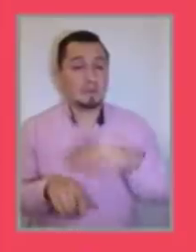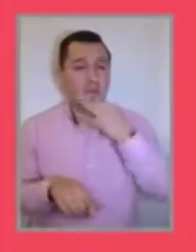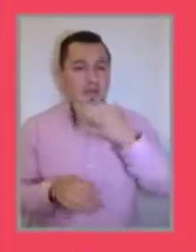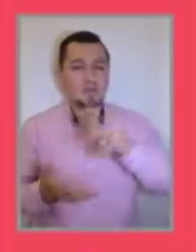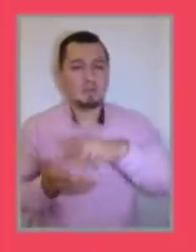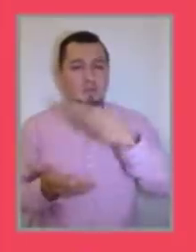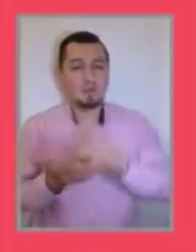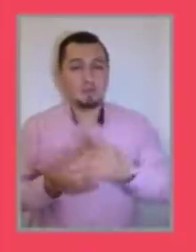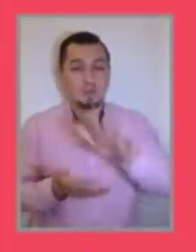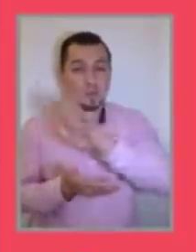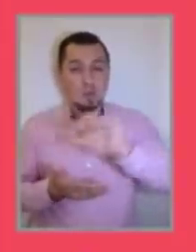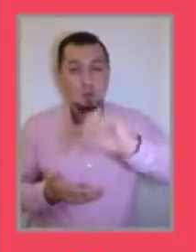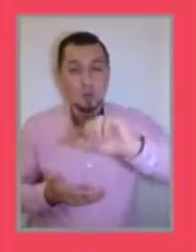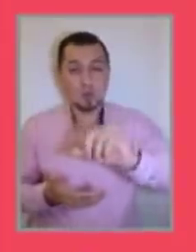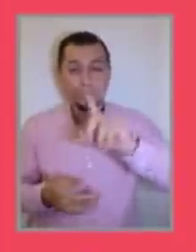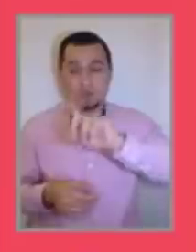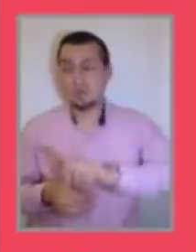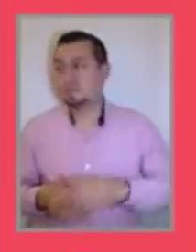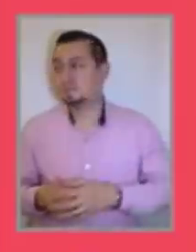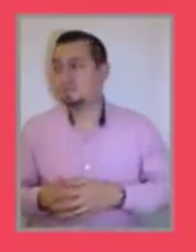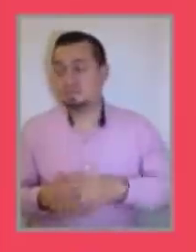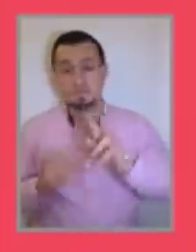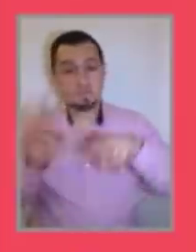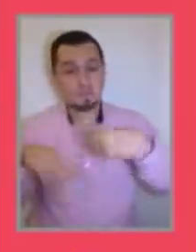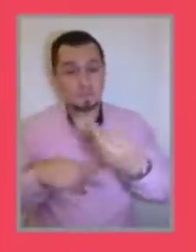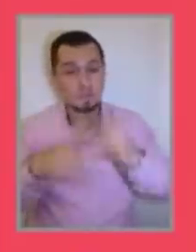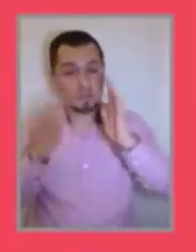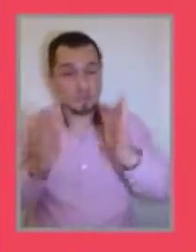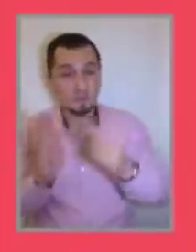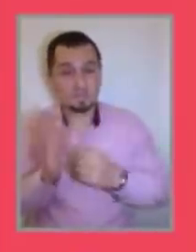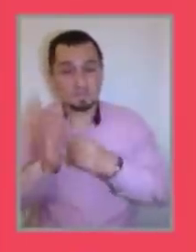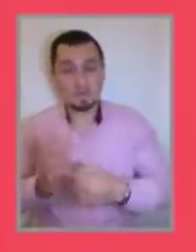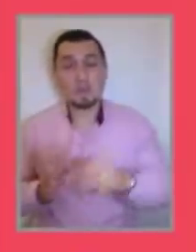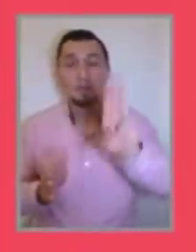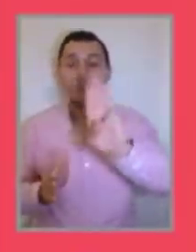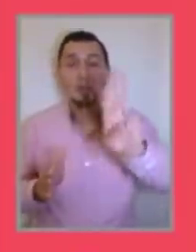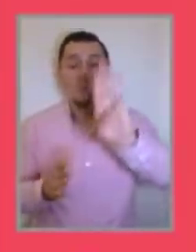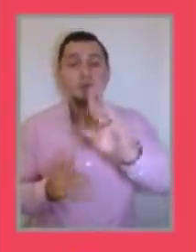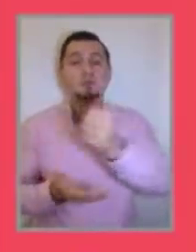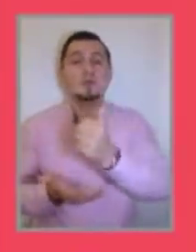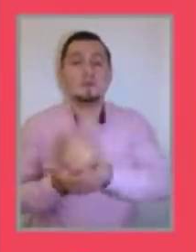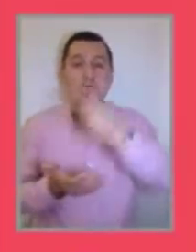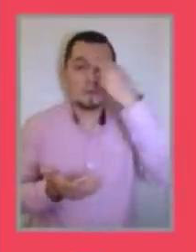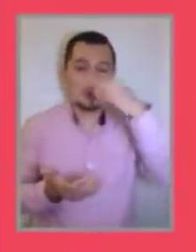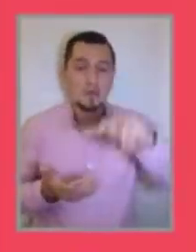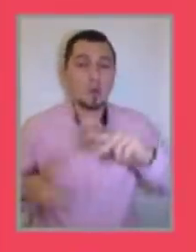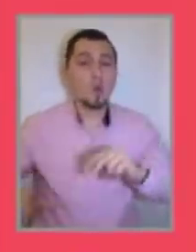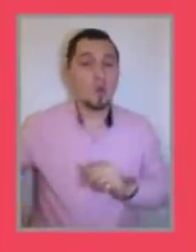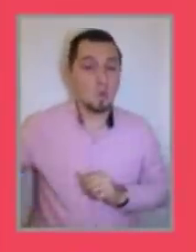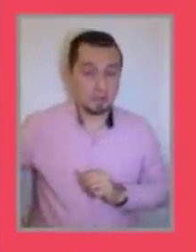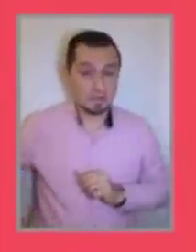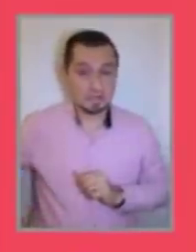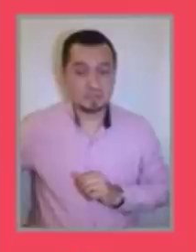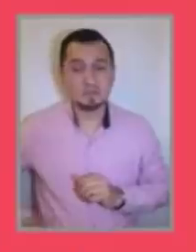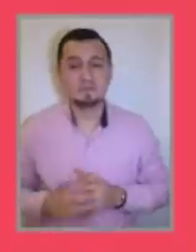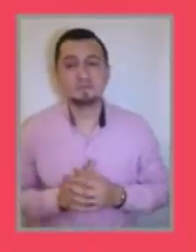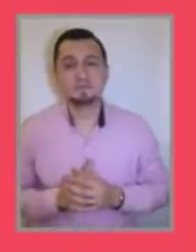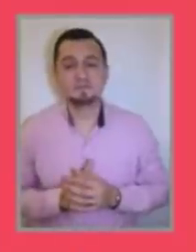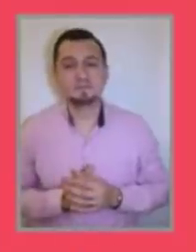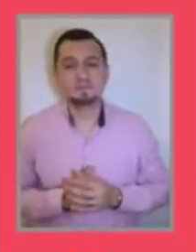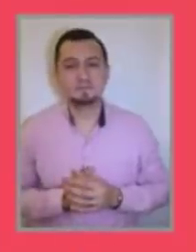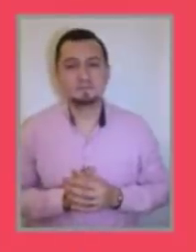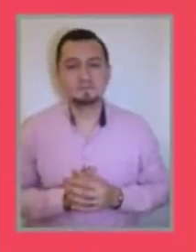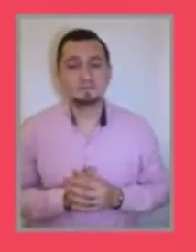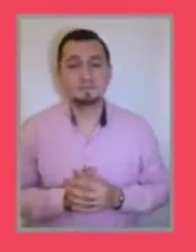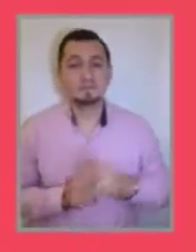estamos presentando el día de hoy va a ser presentada el miércoles en la Ciudad de México a los gobernadores de